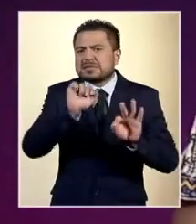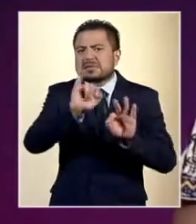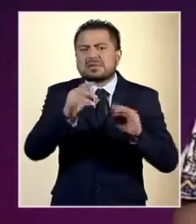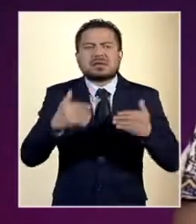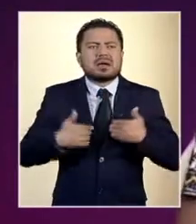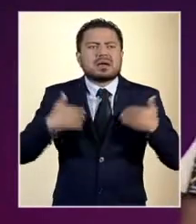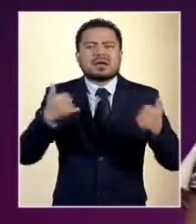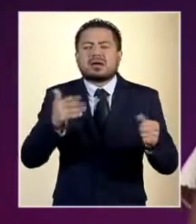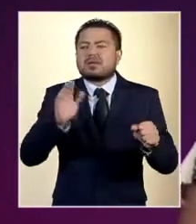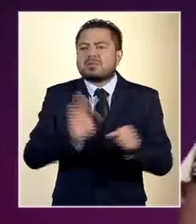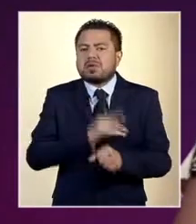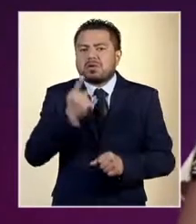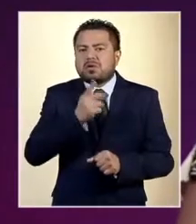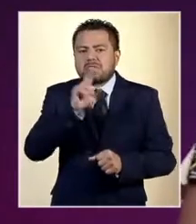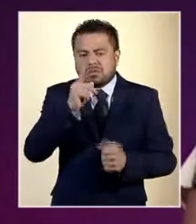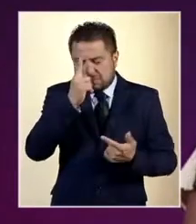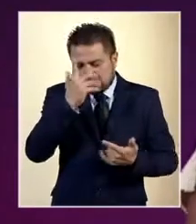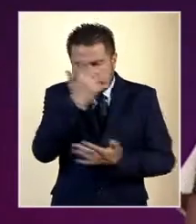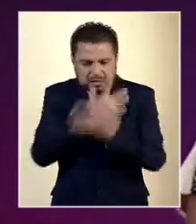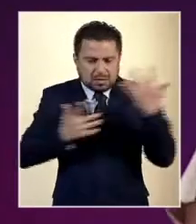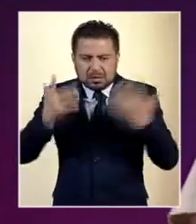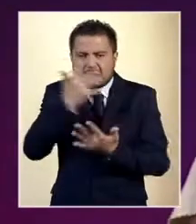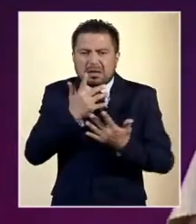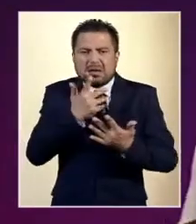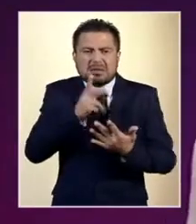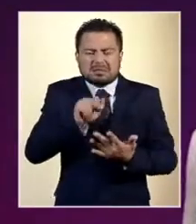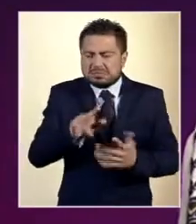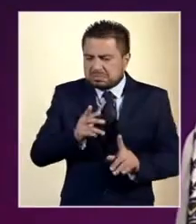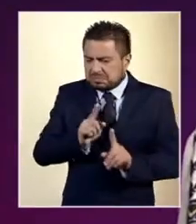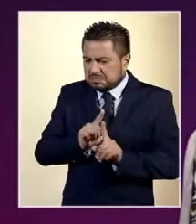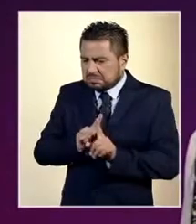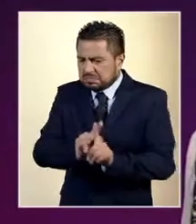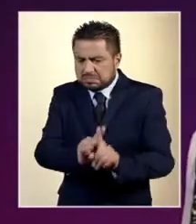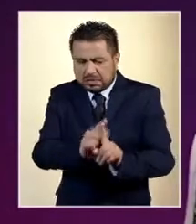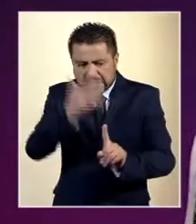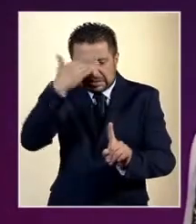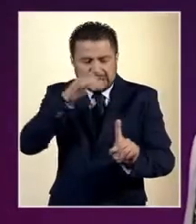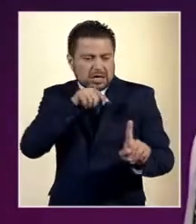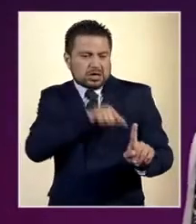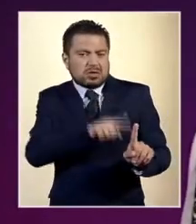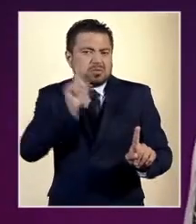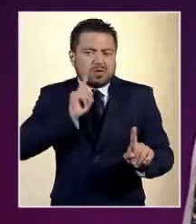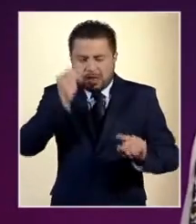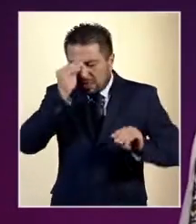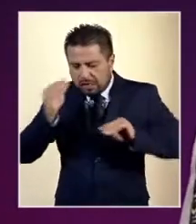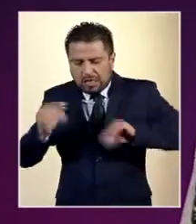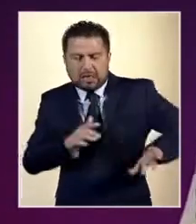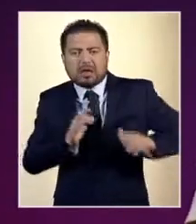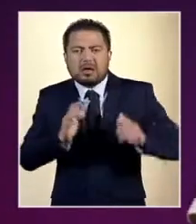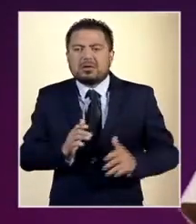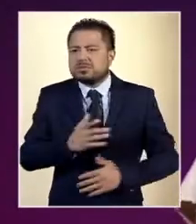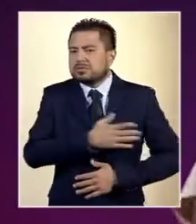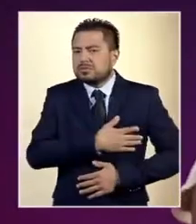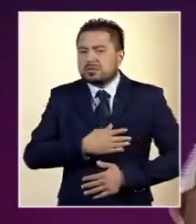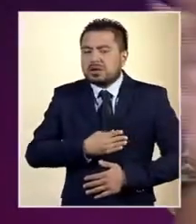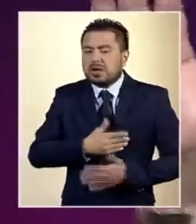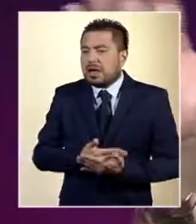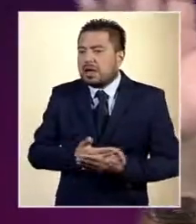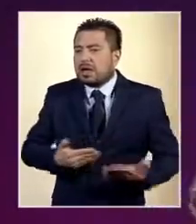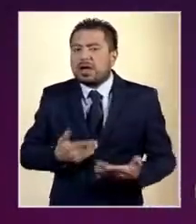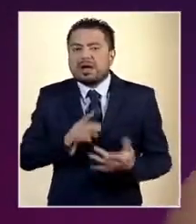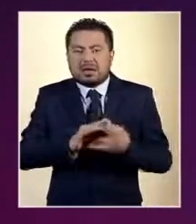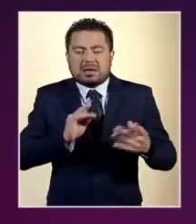entender, porque entonces no nos confundimos y no estamos persiguiendo a la señora que descuidó a su hijo. Claro. Porque entonces en